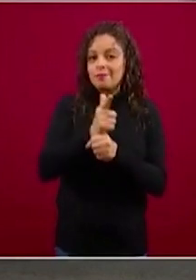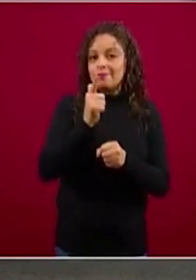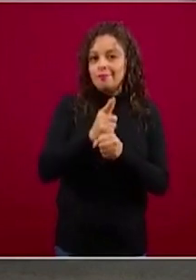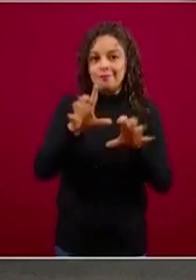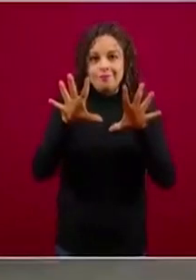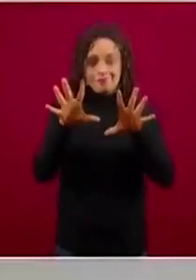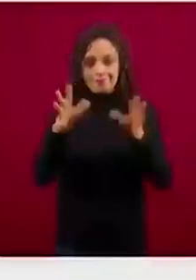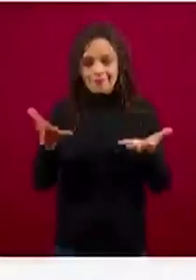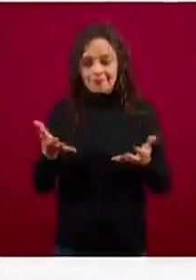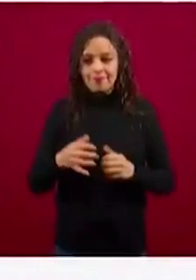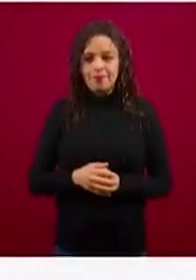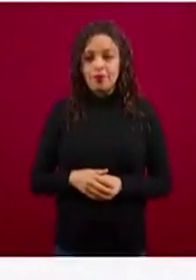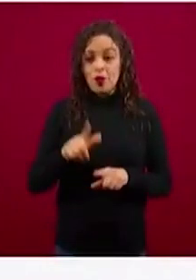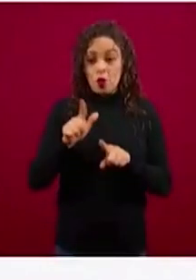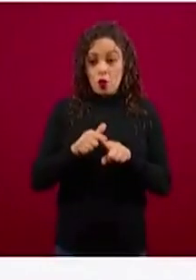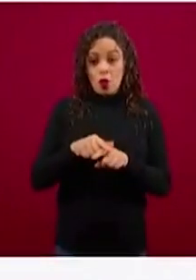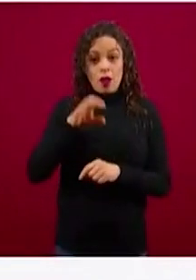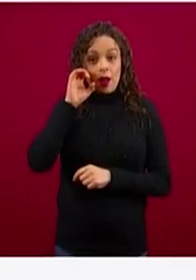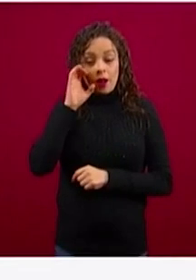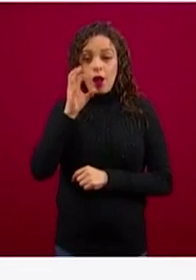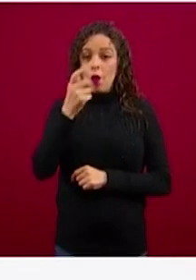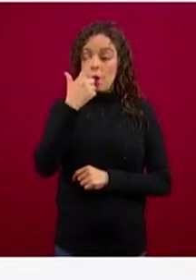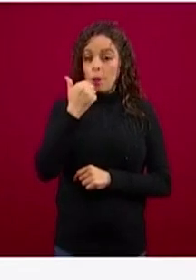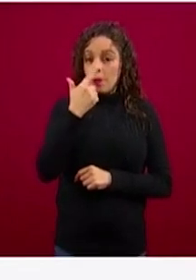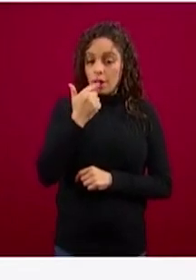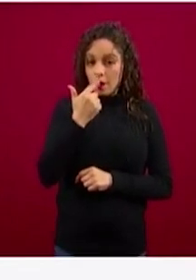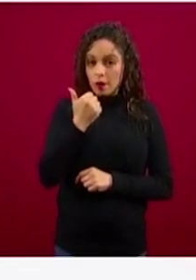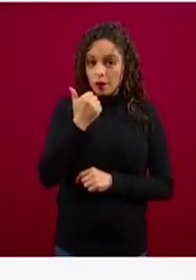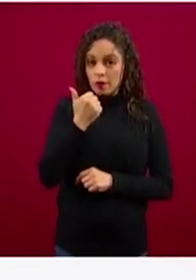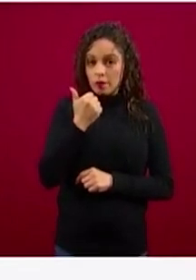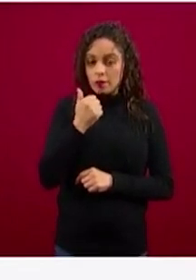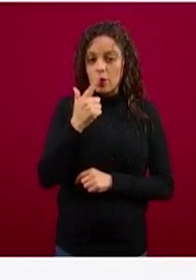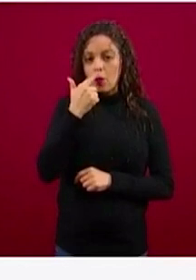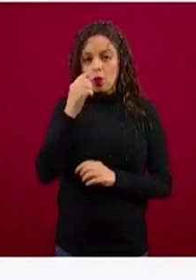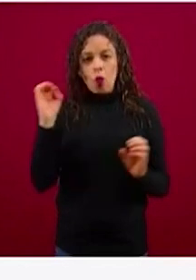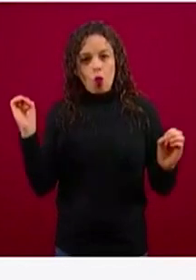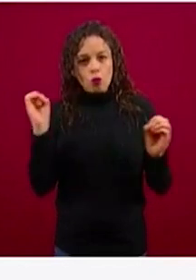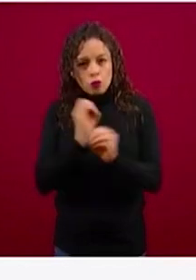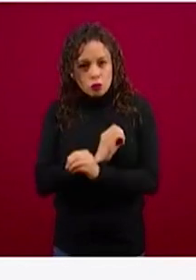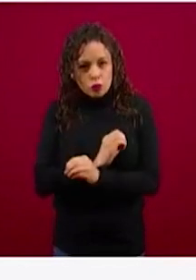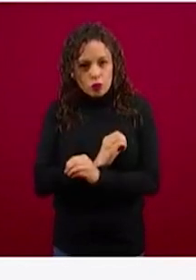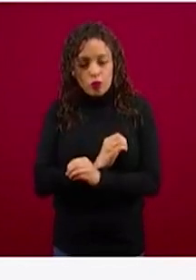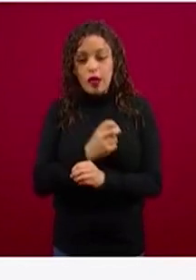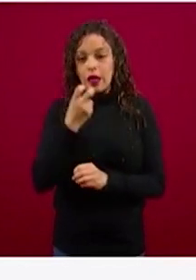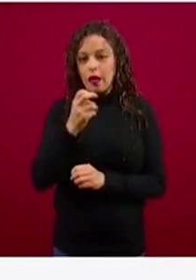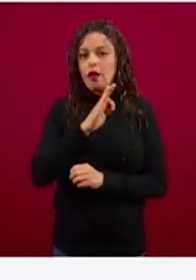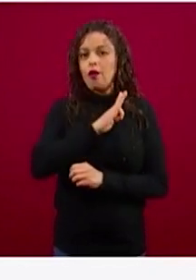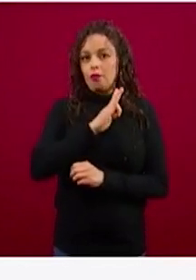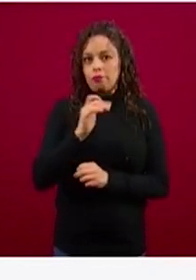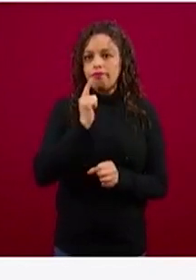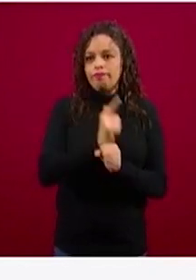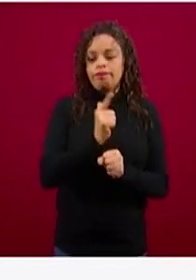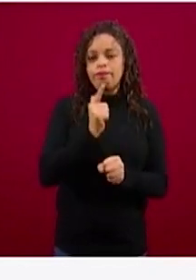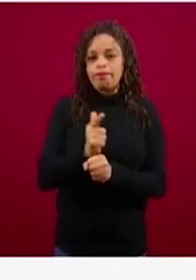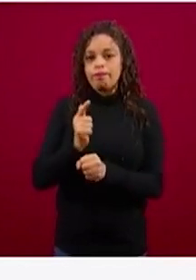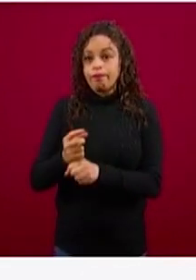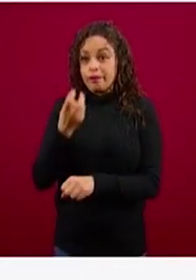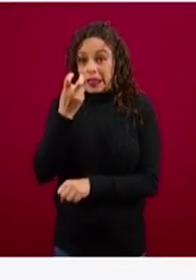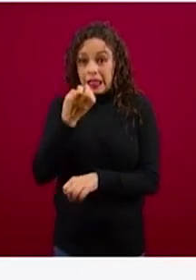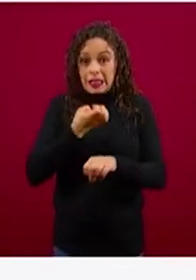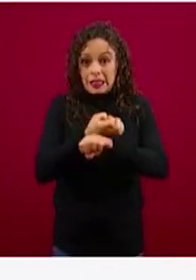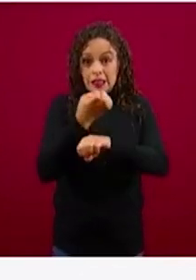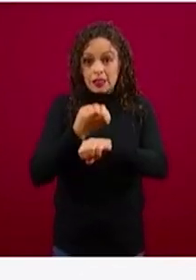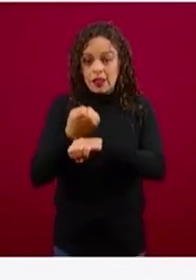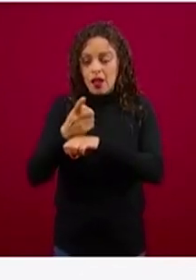más sea un color naranja un color rojo un color el rojo oscuro podemos ver que son los estados que tienen